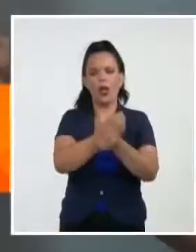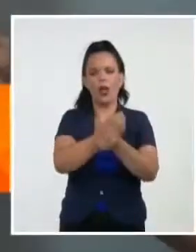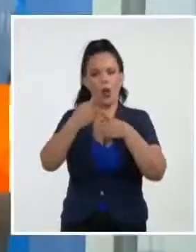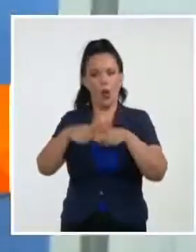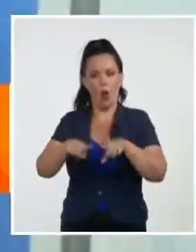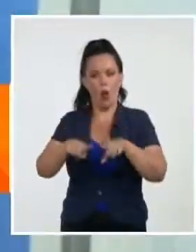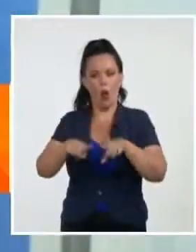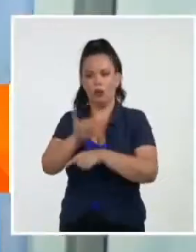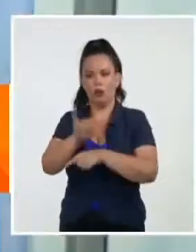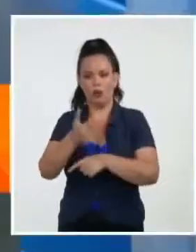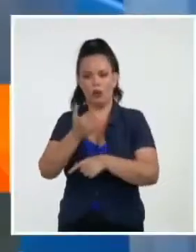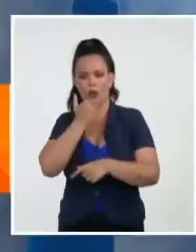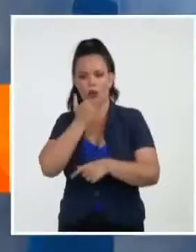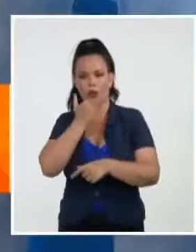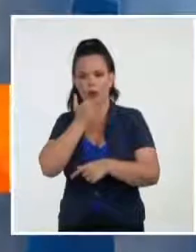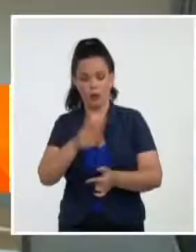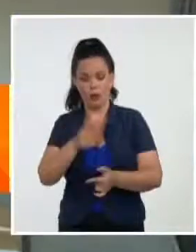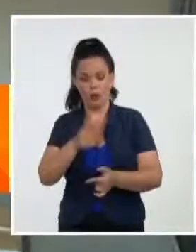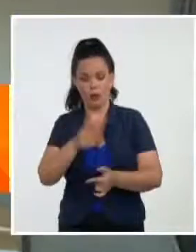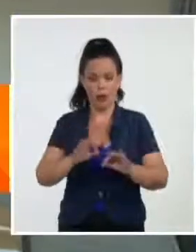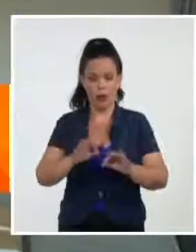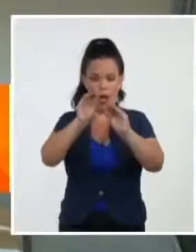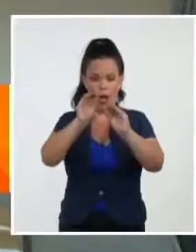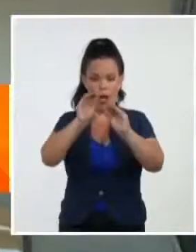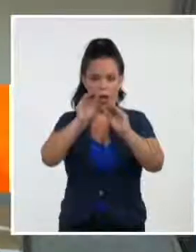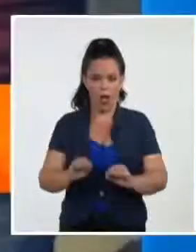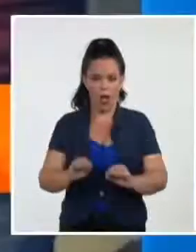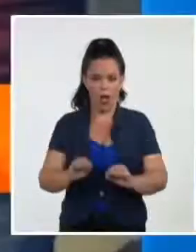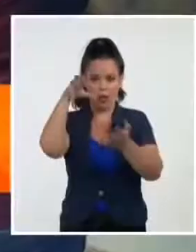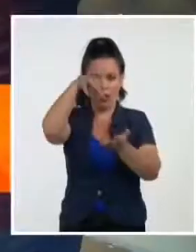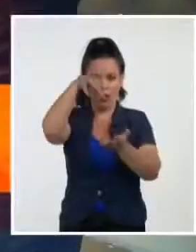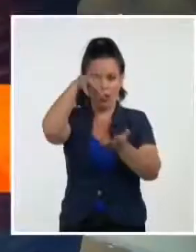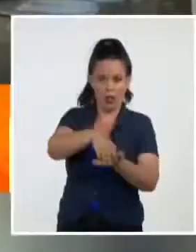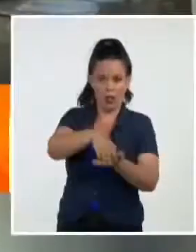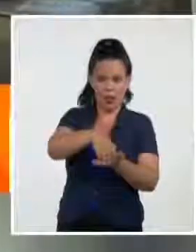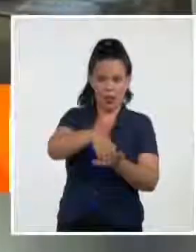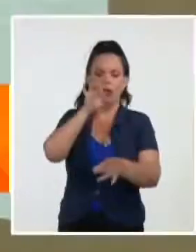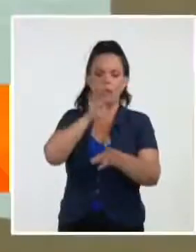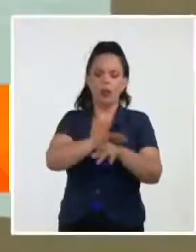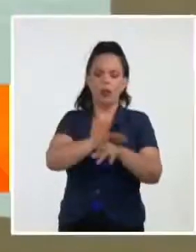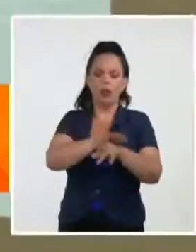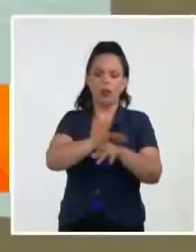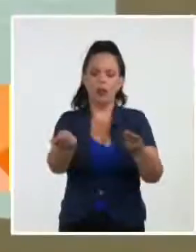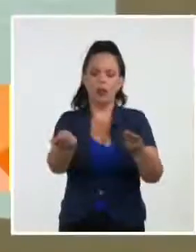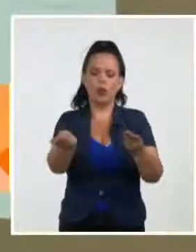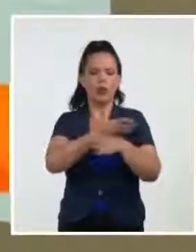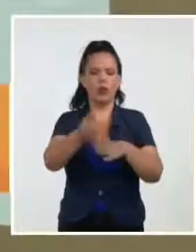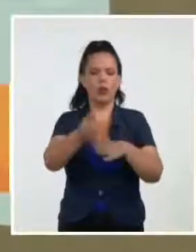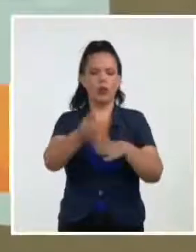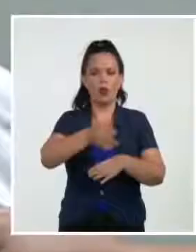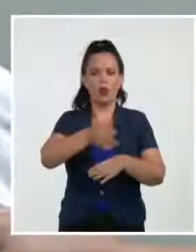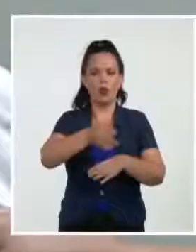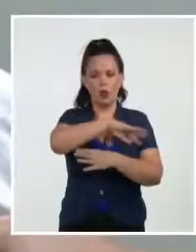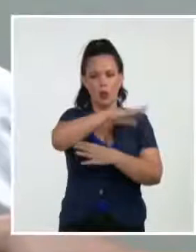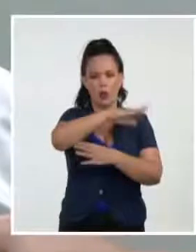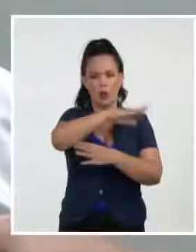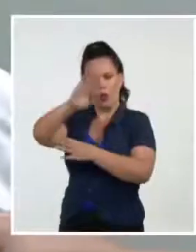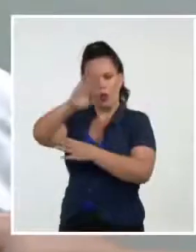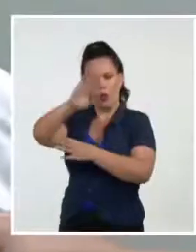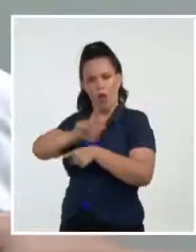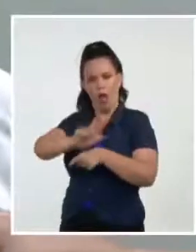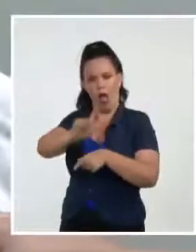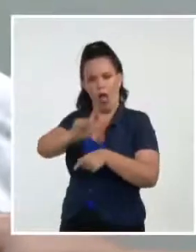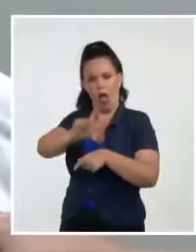los almacenes de Encomet se distribuyan a los diferentes sitios clínicos y a los municipios montañosos de la provincia. Acabamos de recibir en